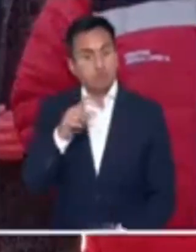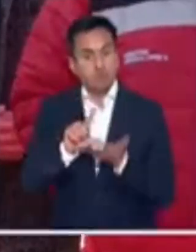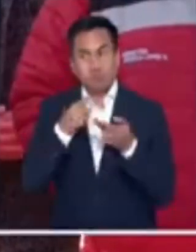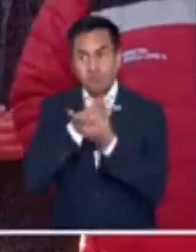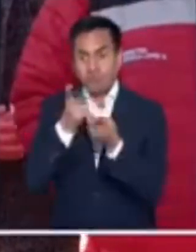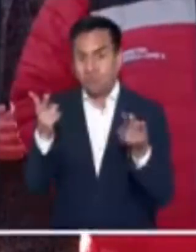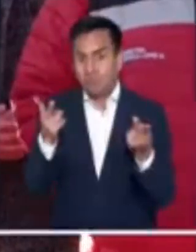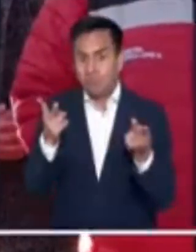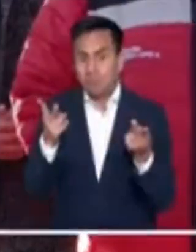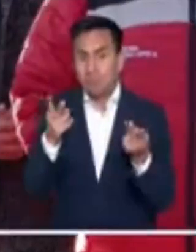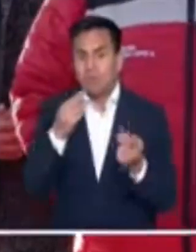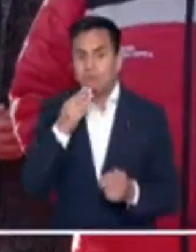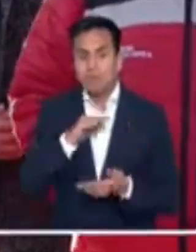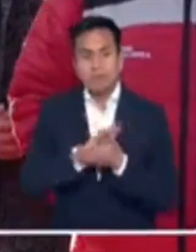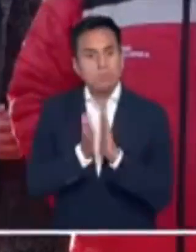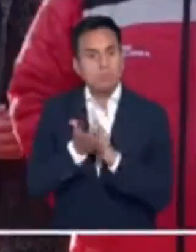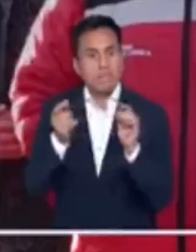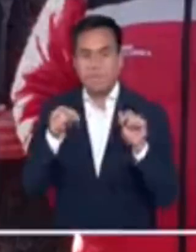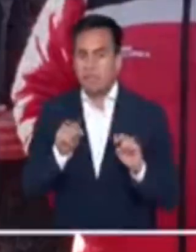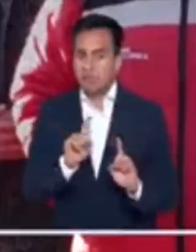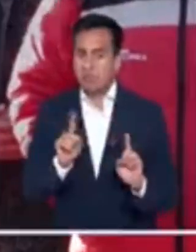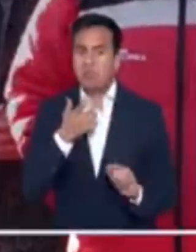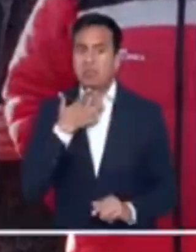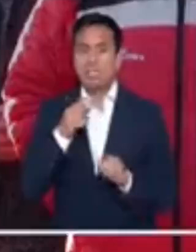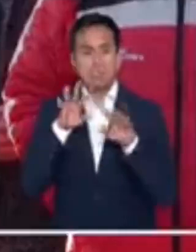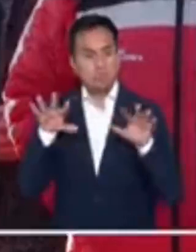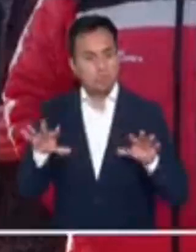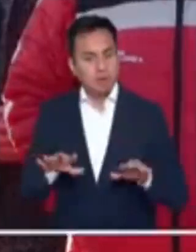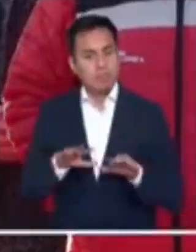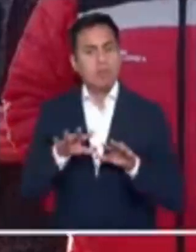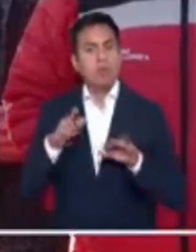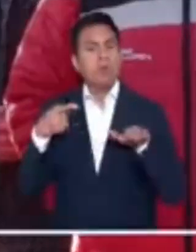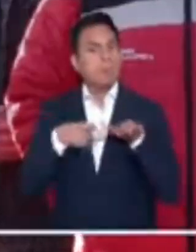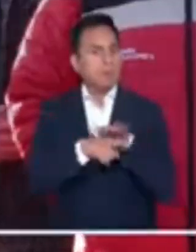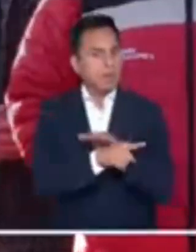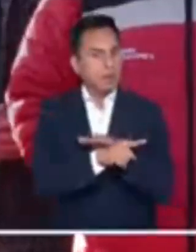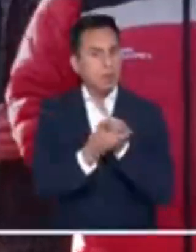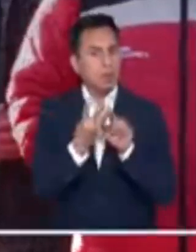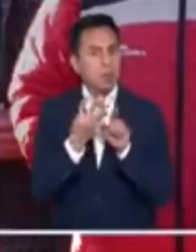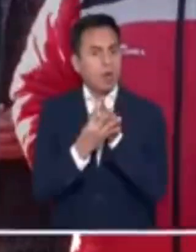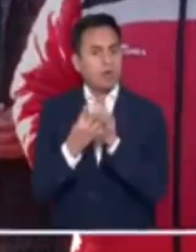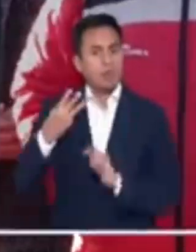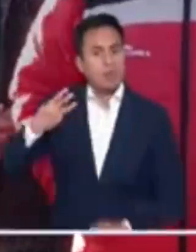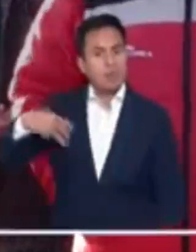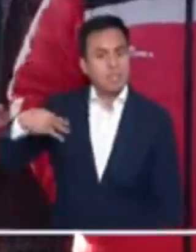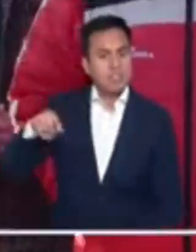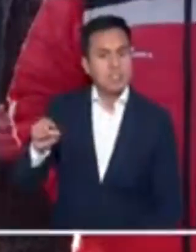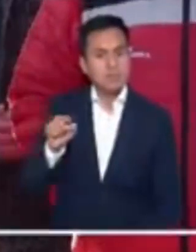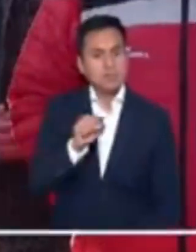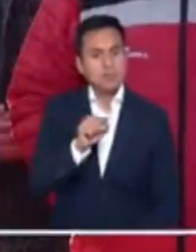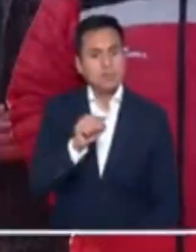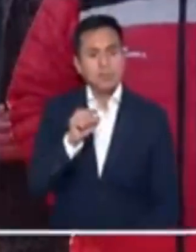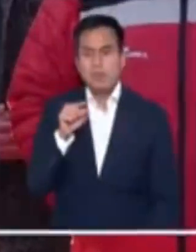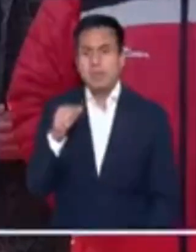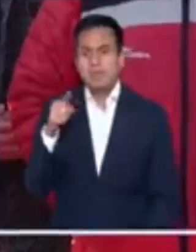prensa, y de hecho no estamos todos acá, porque es parte de este esfuerzo también Metro, son parte de los 4 municipios, entonces lo